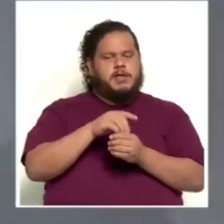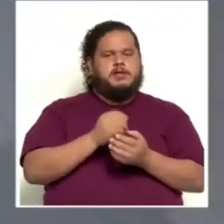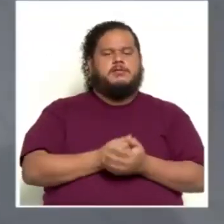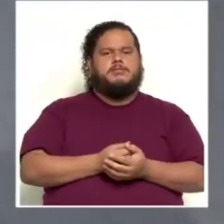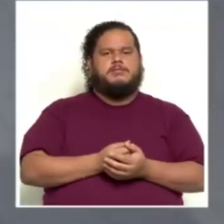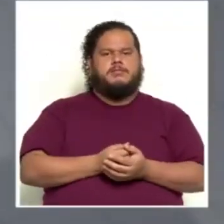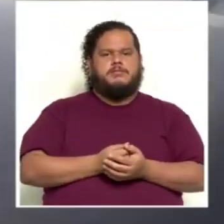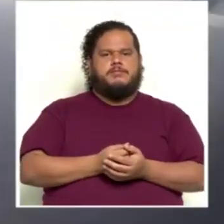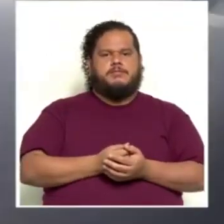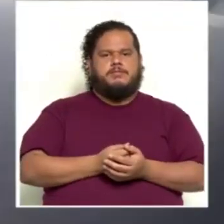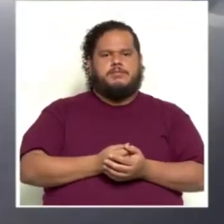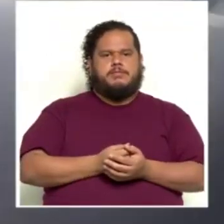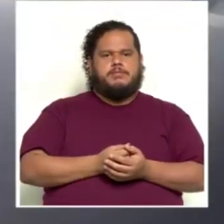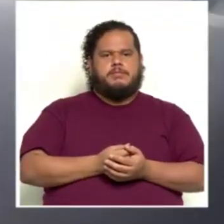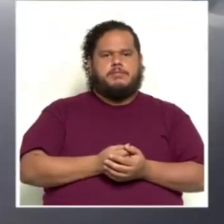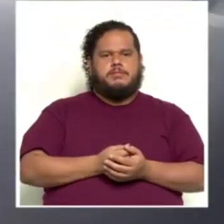diputadas.